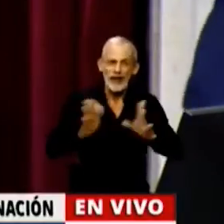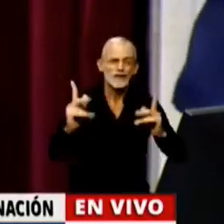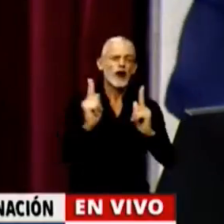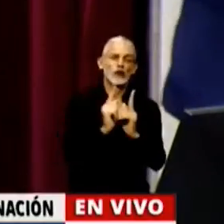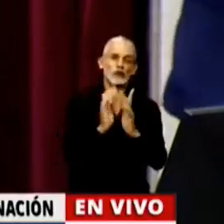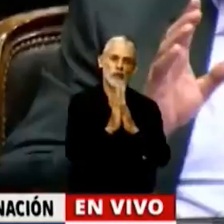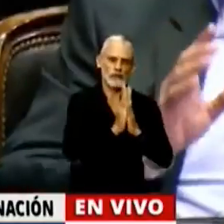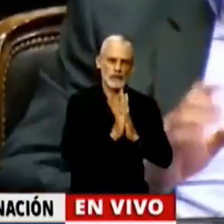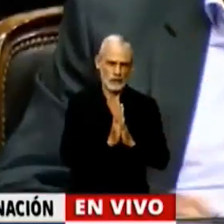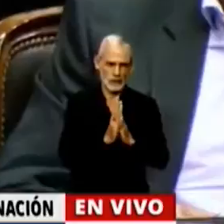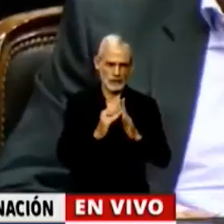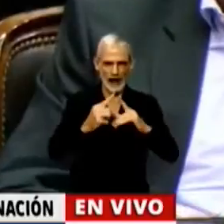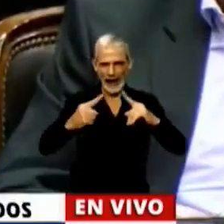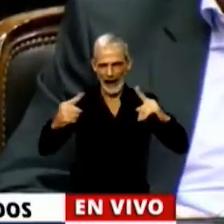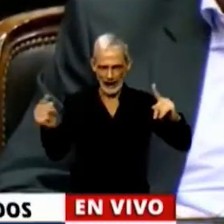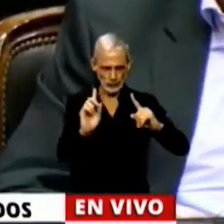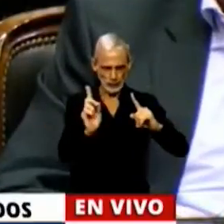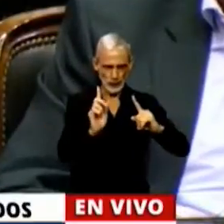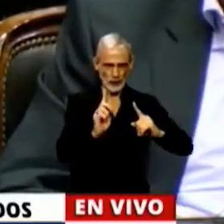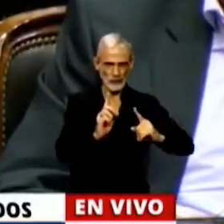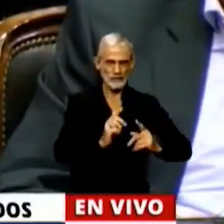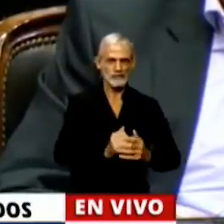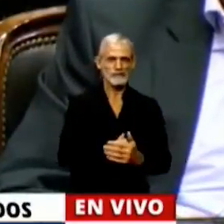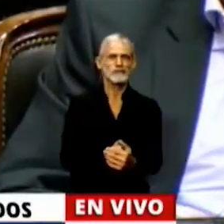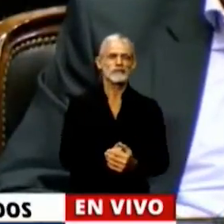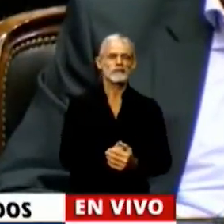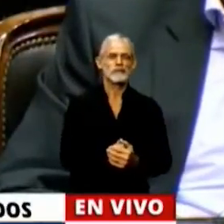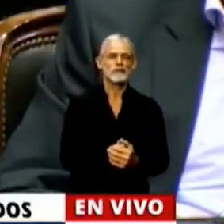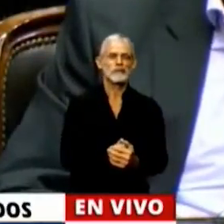por favor. Gracias.